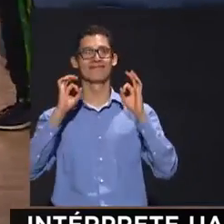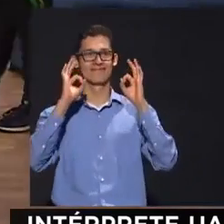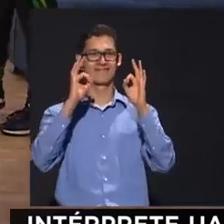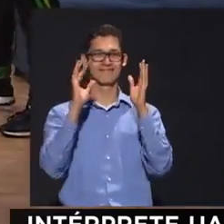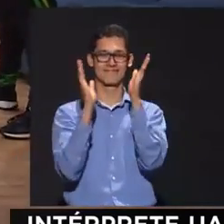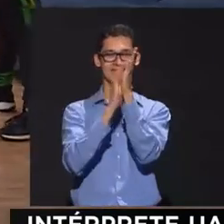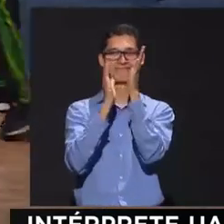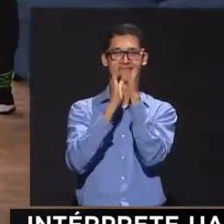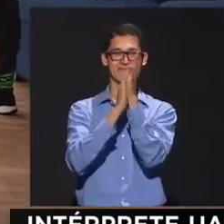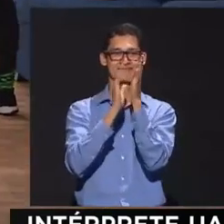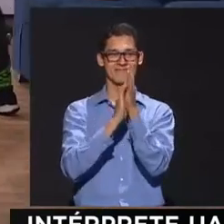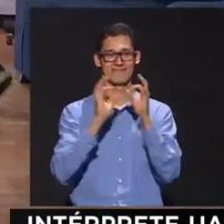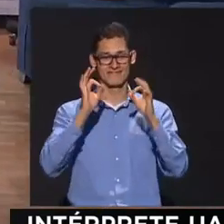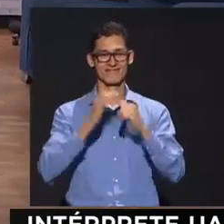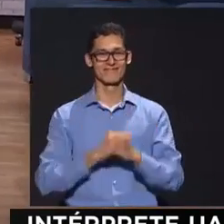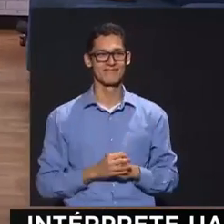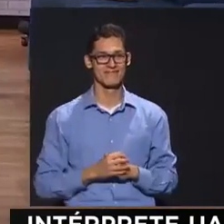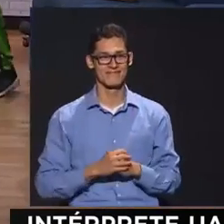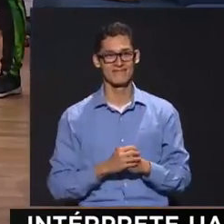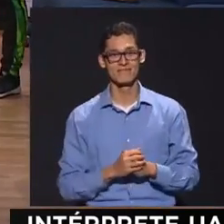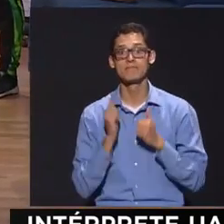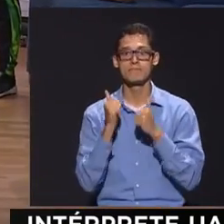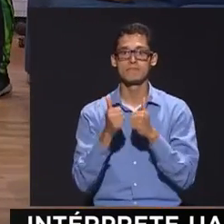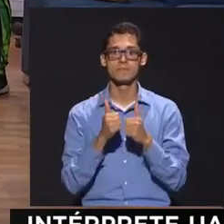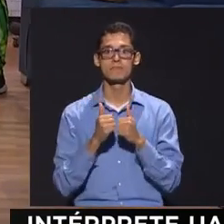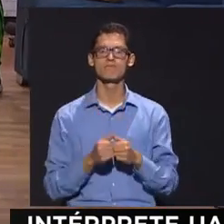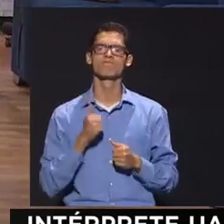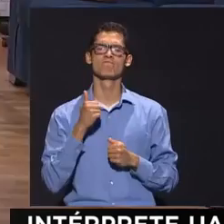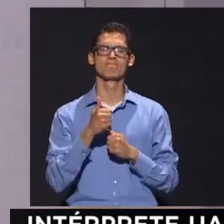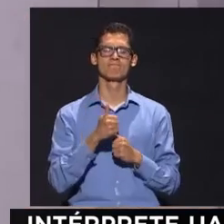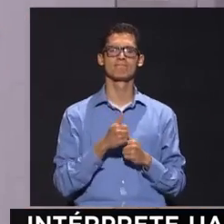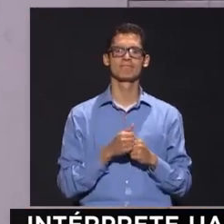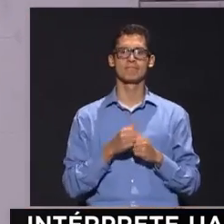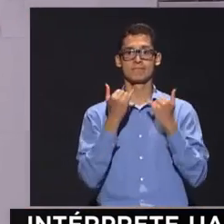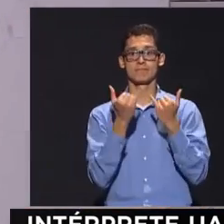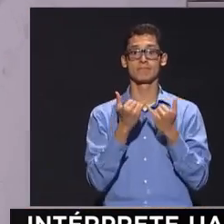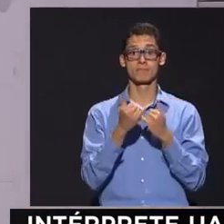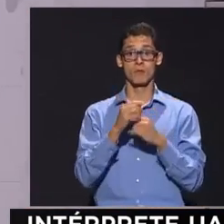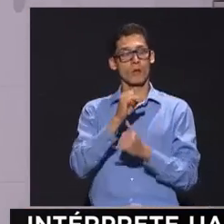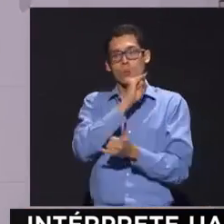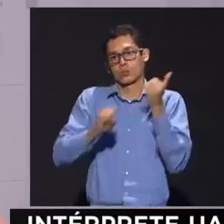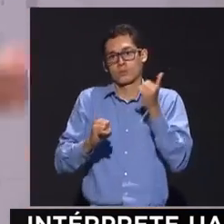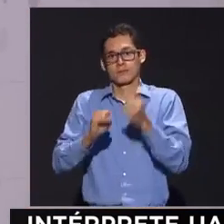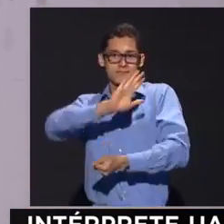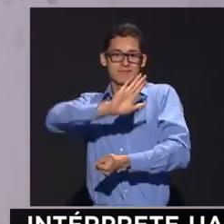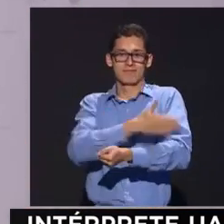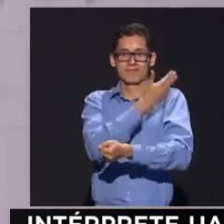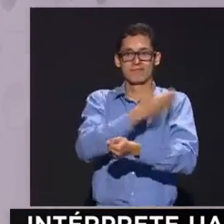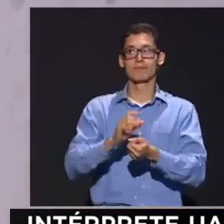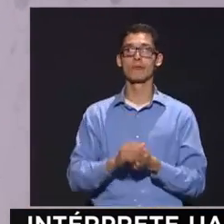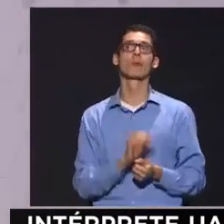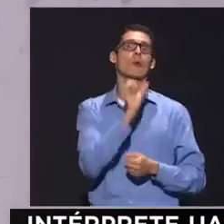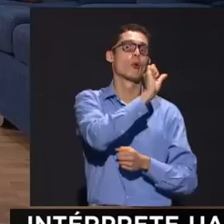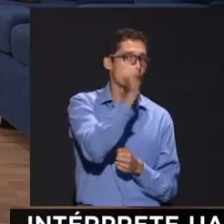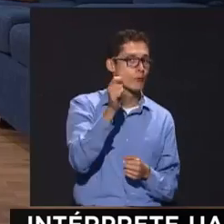bueno este fallo me encanta lo disfruto mucho y nos vamos con un tema canción lo último otro